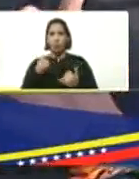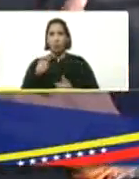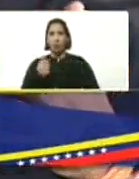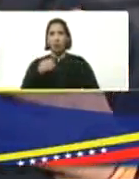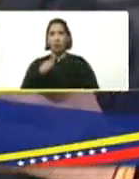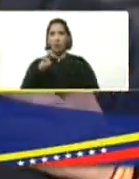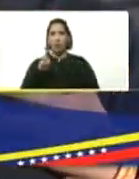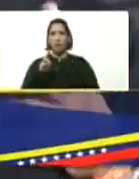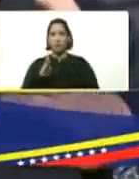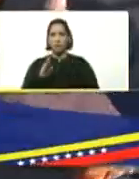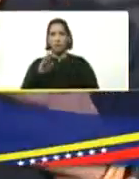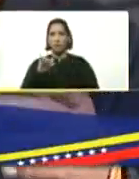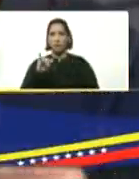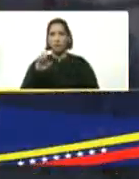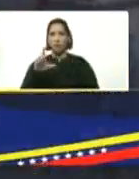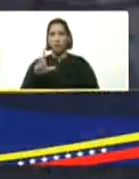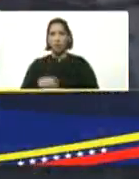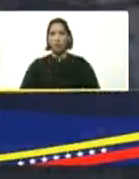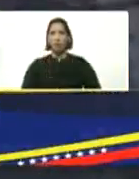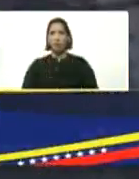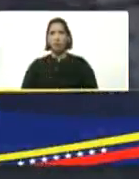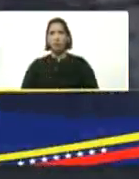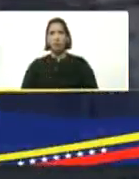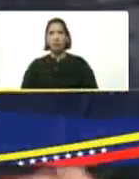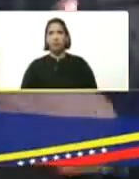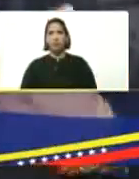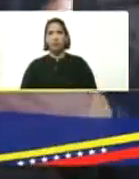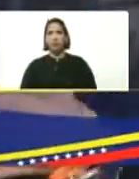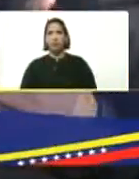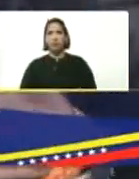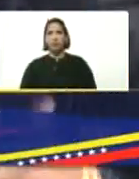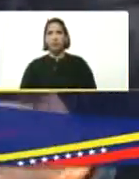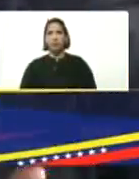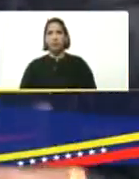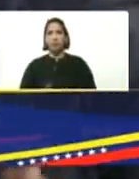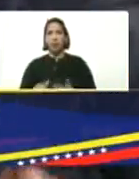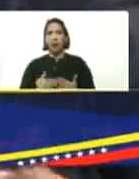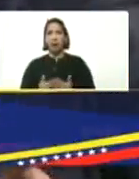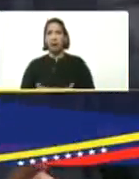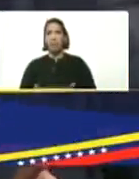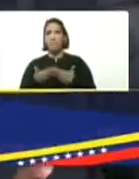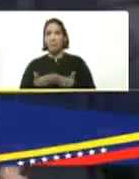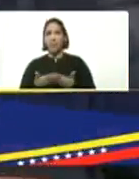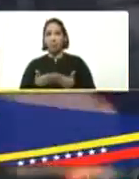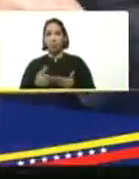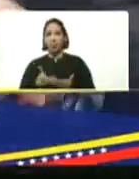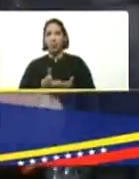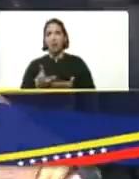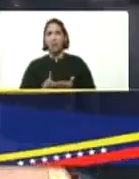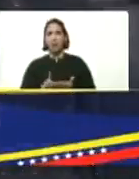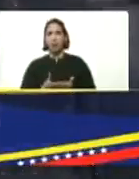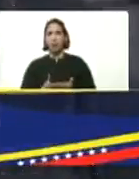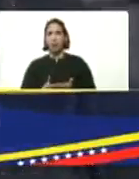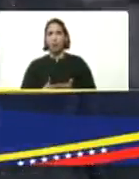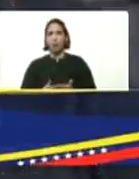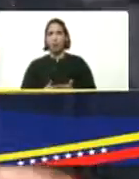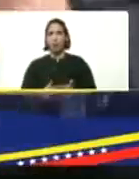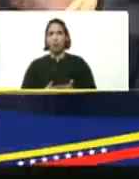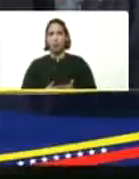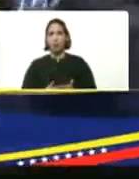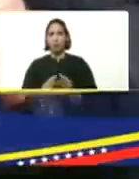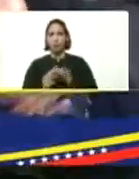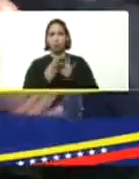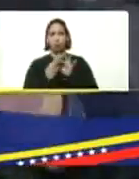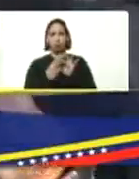la biografía de García Márquez, que tiene 800 páginas. Hasta el peso del libro genera una relación